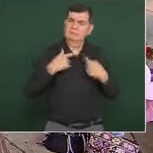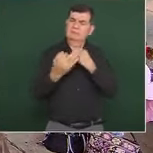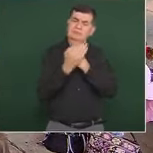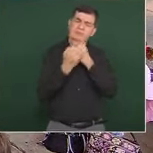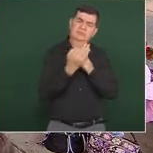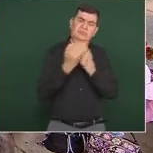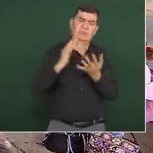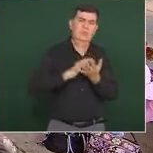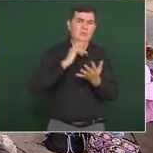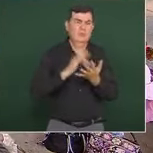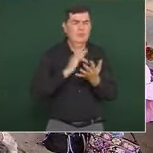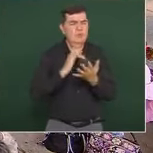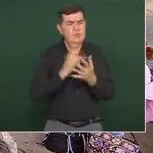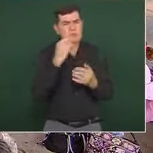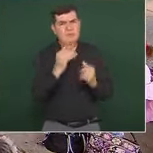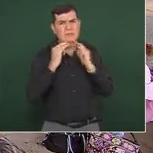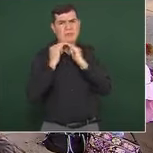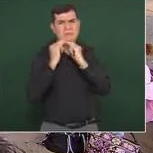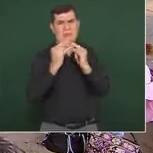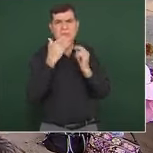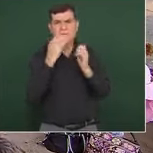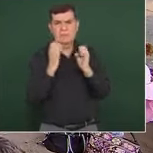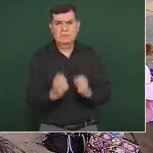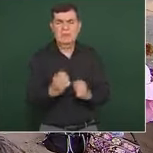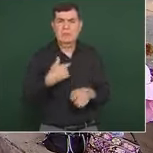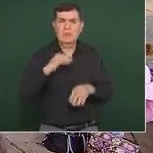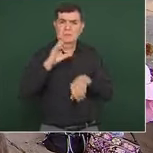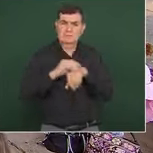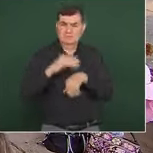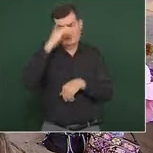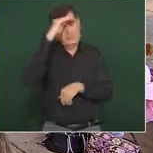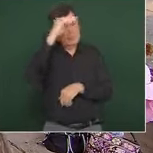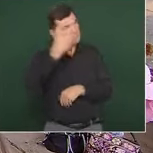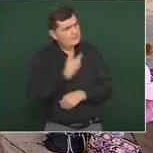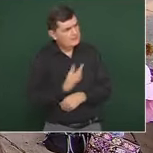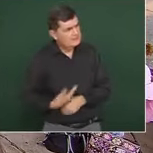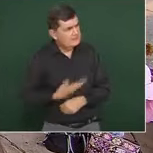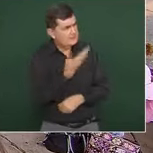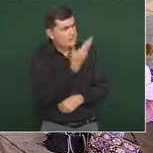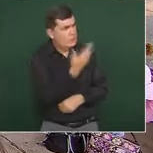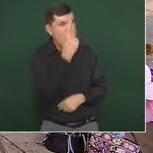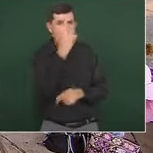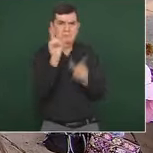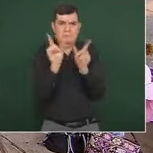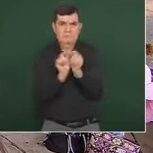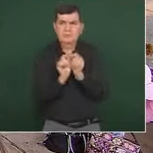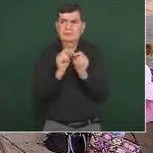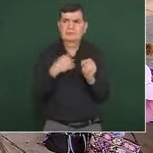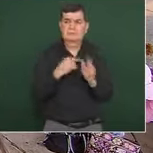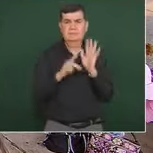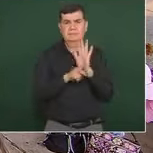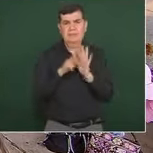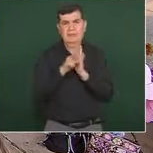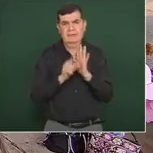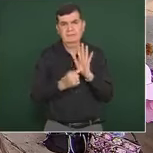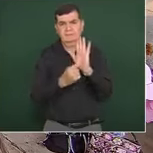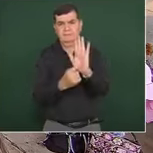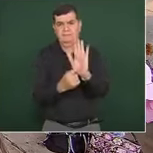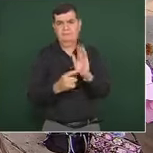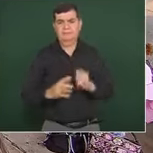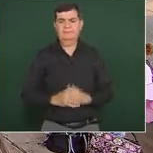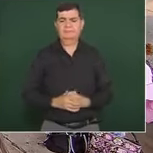el apoyo en el Tianguis de Bienestar. Y si nos permite, presidente, solamente un breve video.